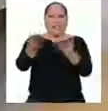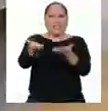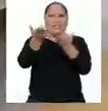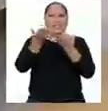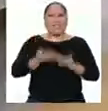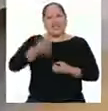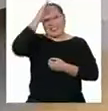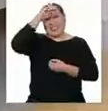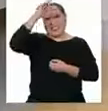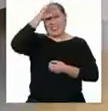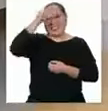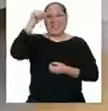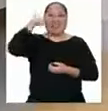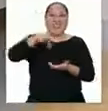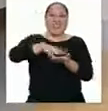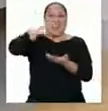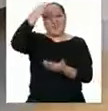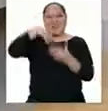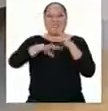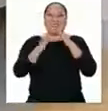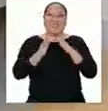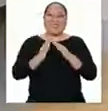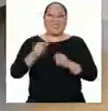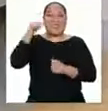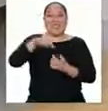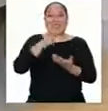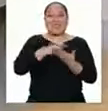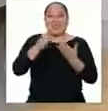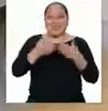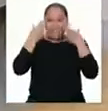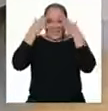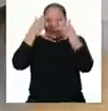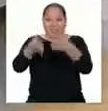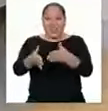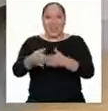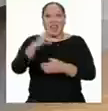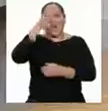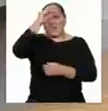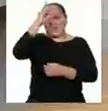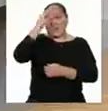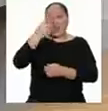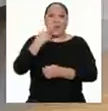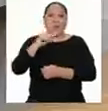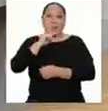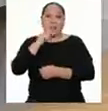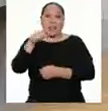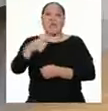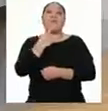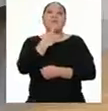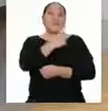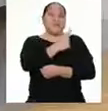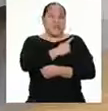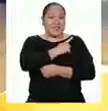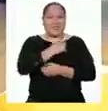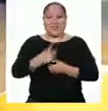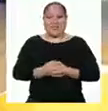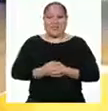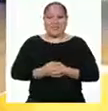Bienvenidas chicas y chicos a Aprendo en Casa. Este programa está dirigido a las y los estudiantes de primero de